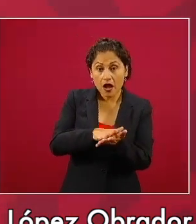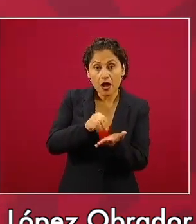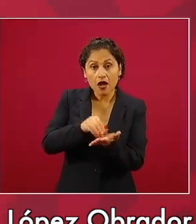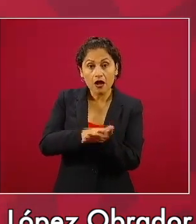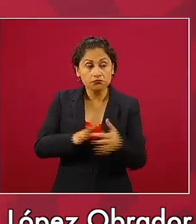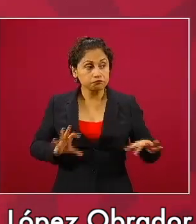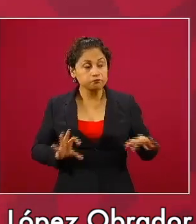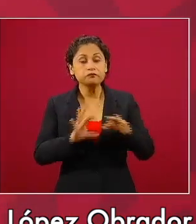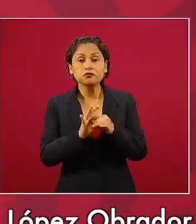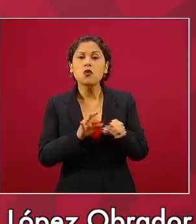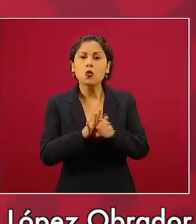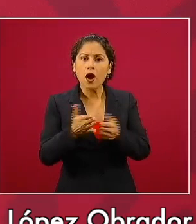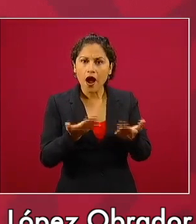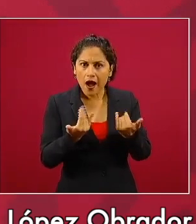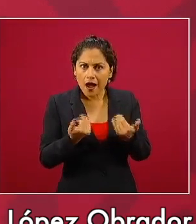conjunta